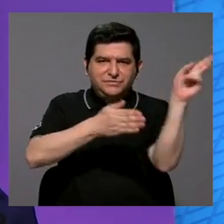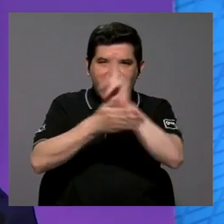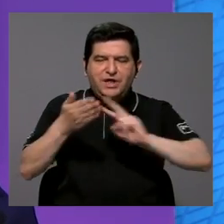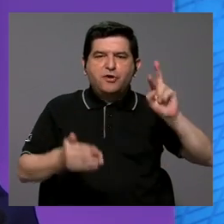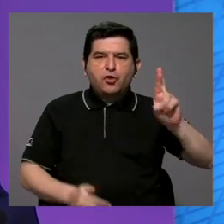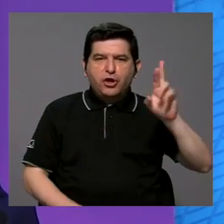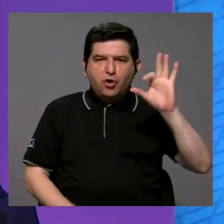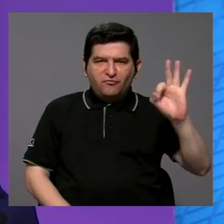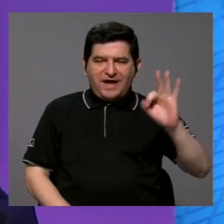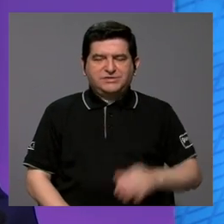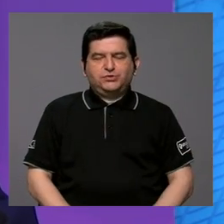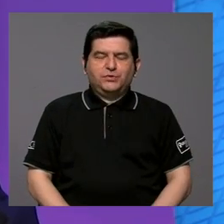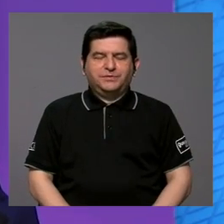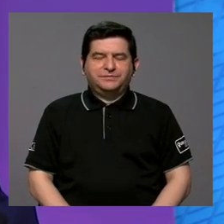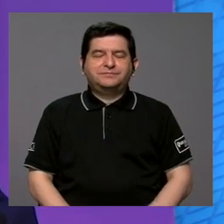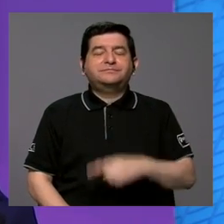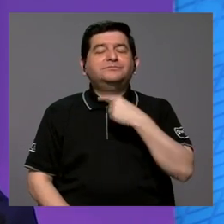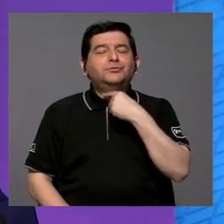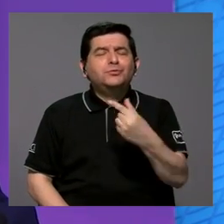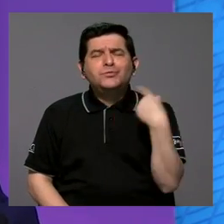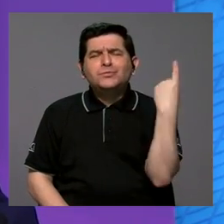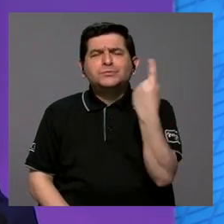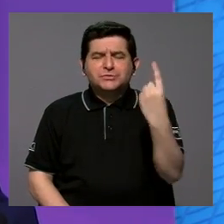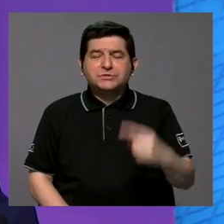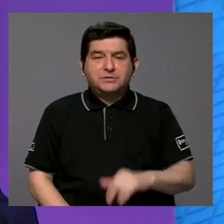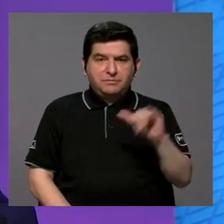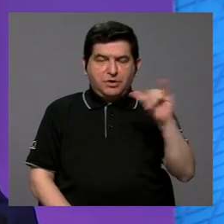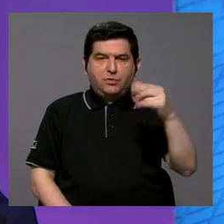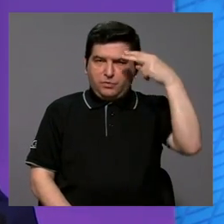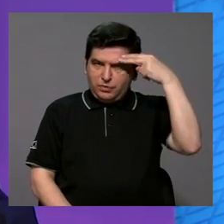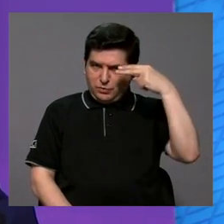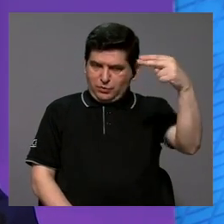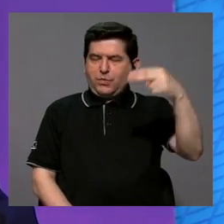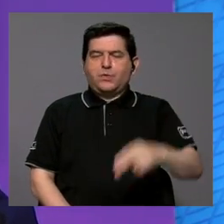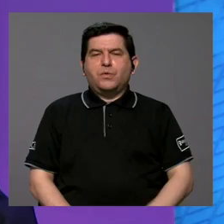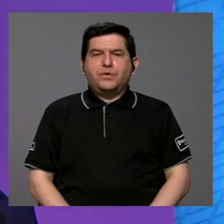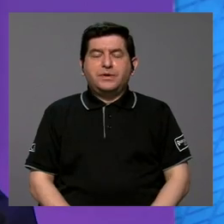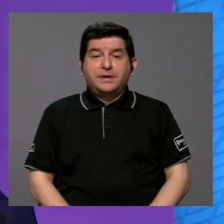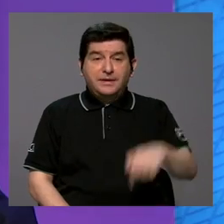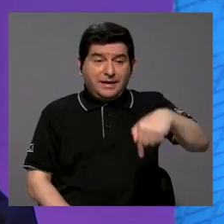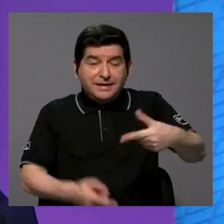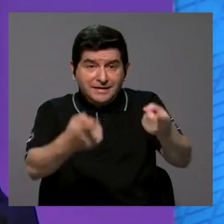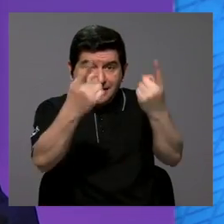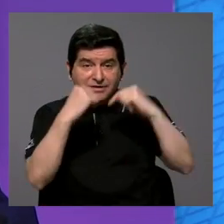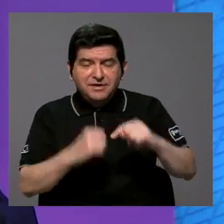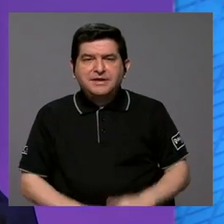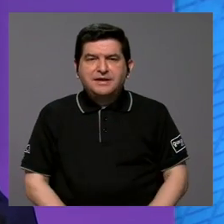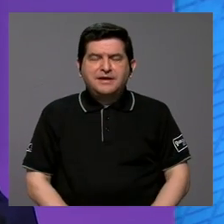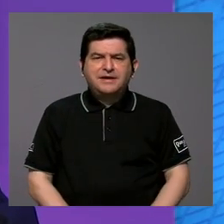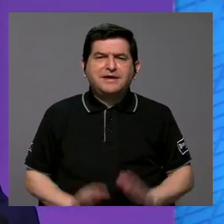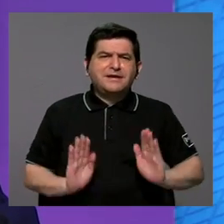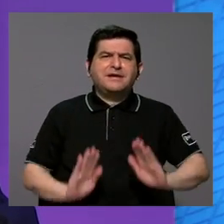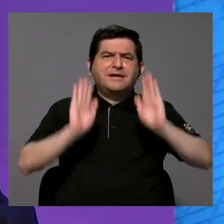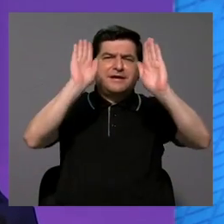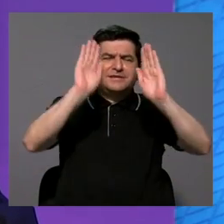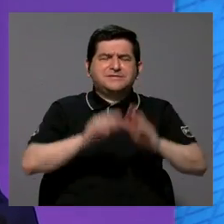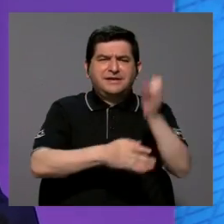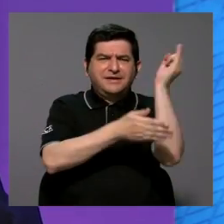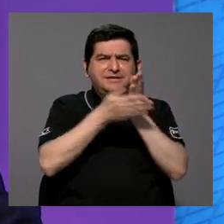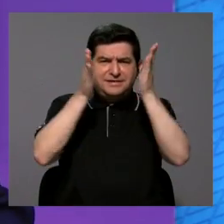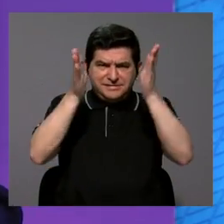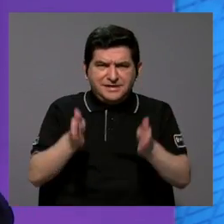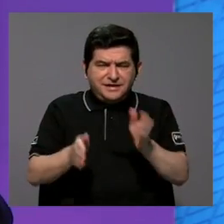Facio. Es siempre un placer y creo que también un honor cuando tenemos ilustres artistas